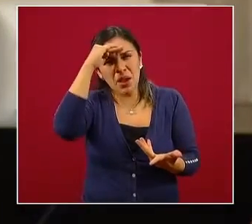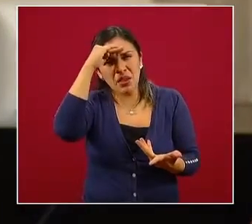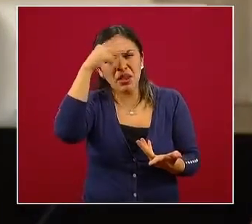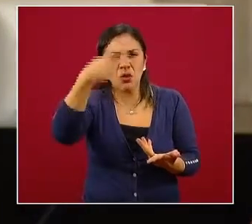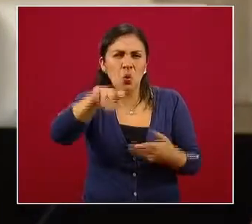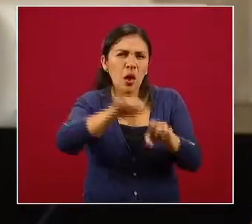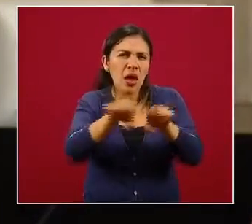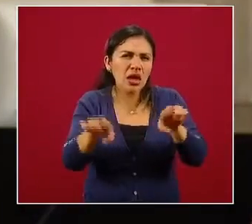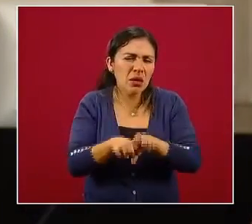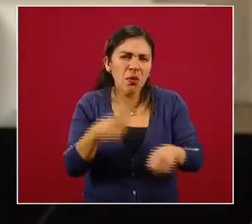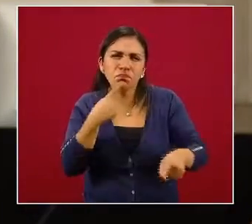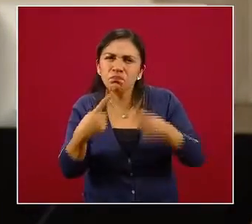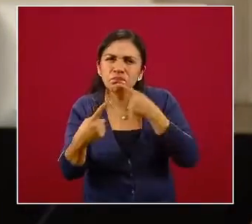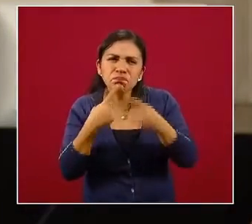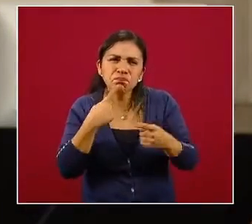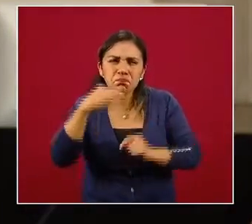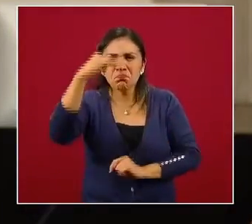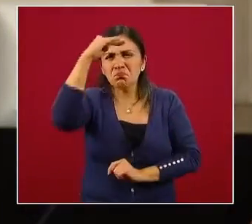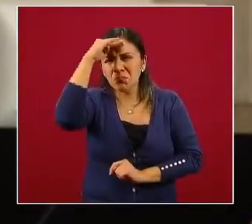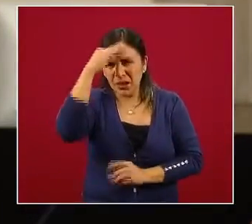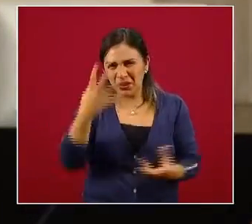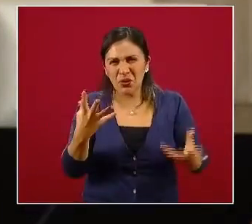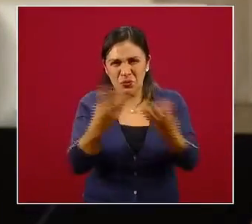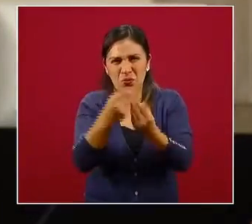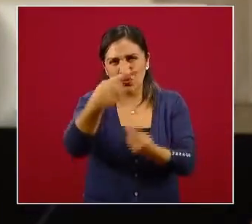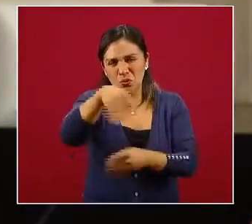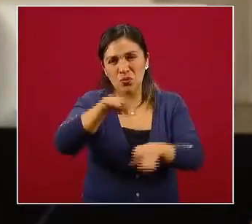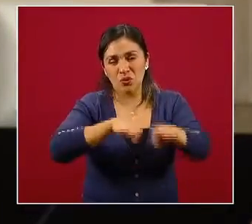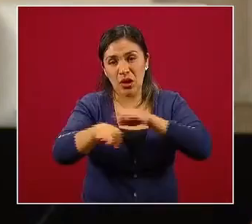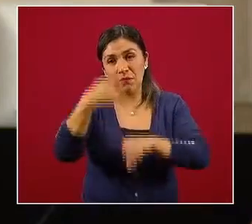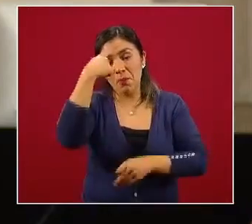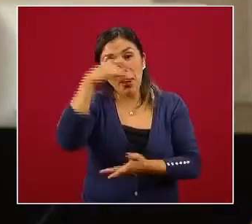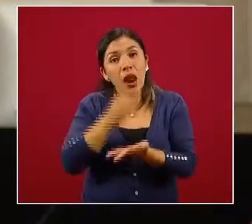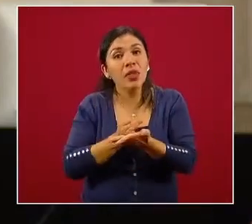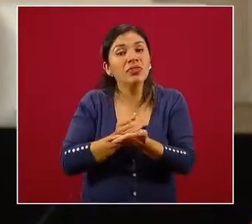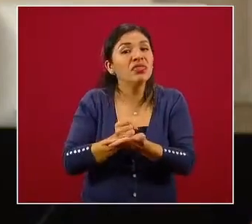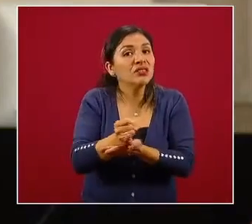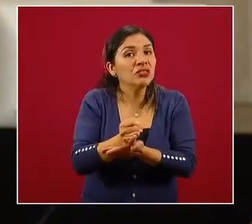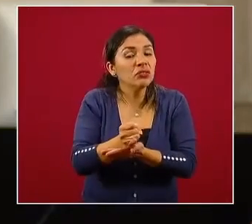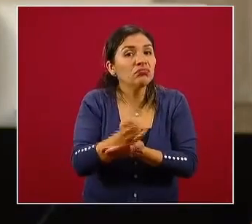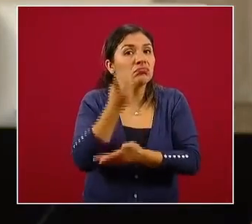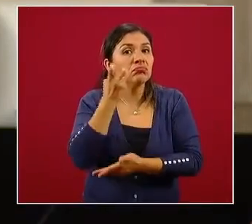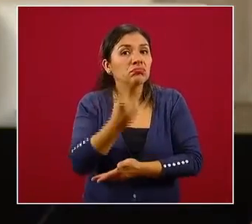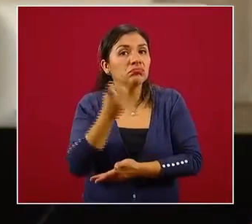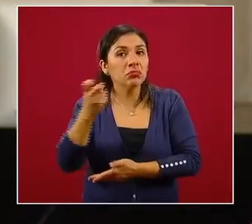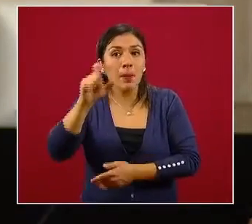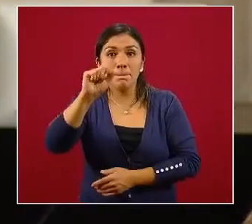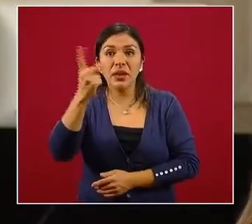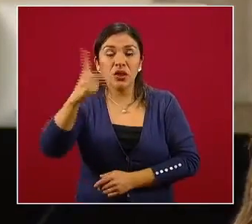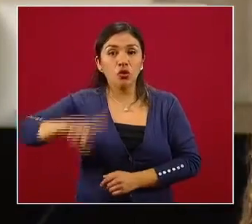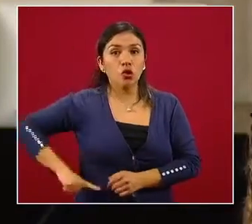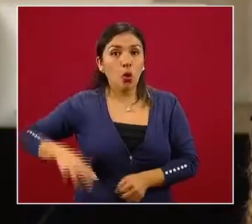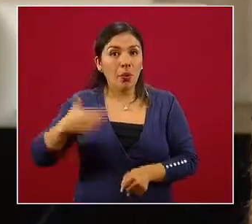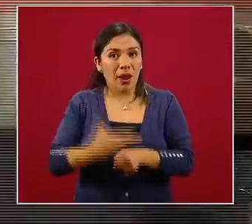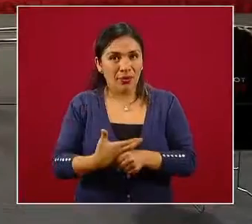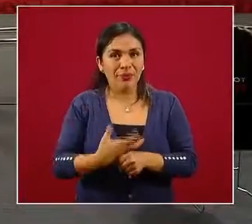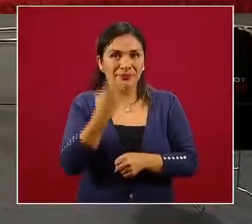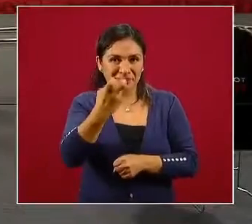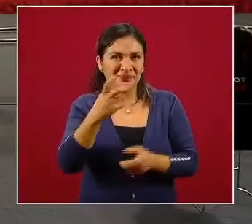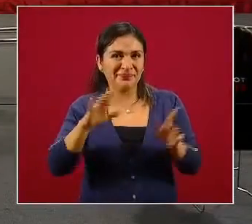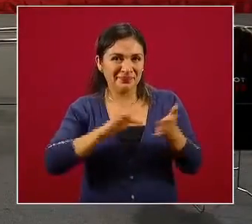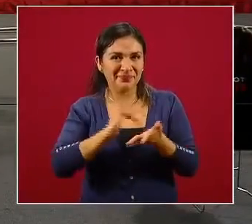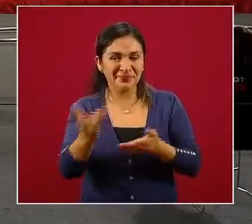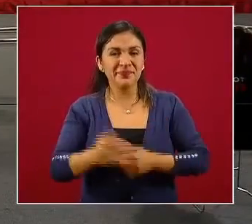su equipo, que colabora con usted para que tomaran esta decisión los 22 gobernadores? Gracias.